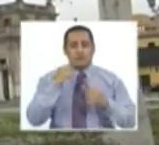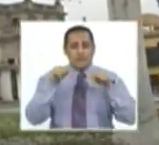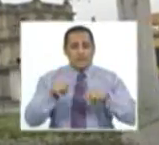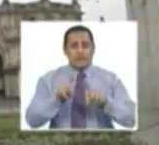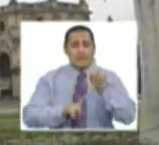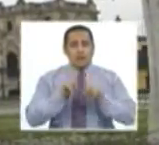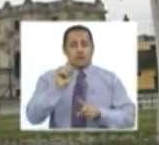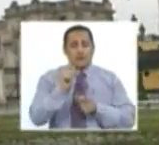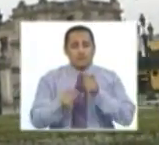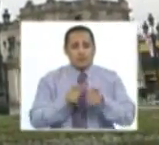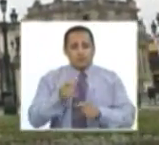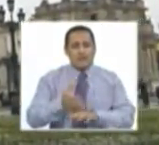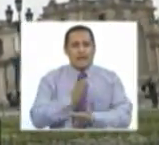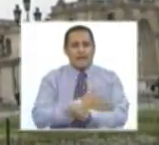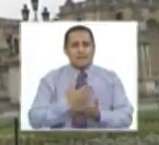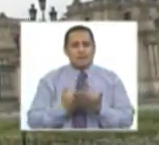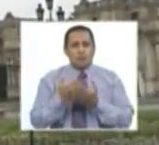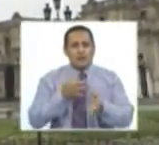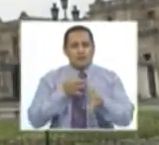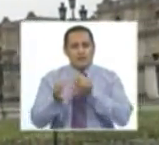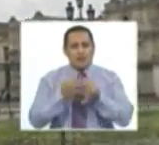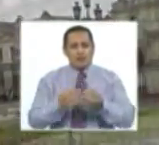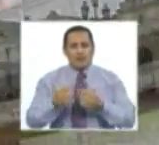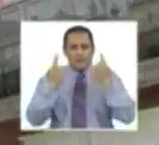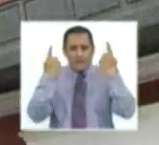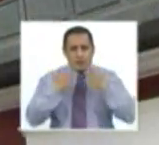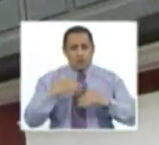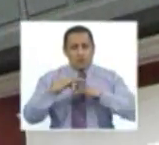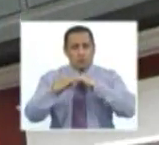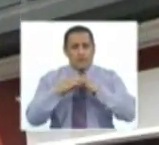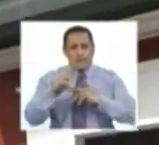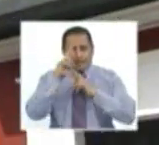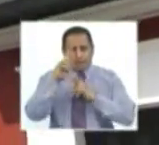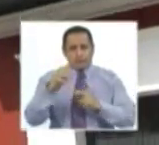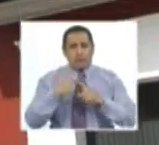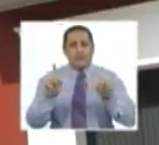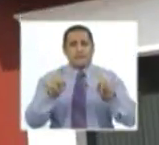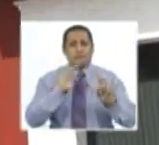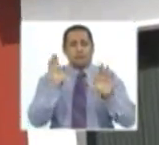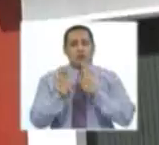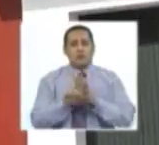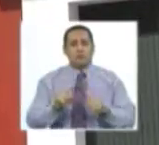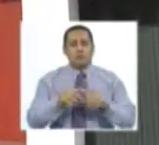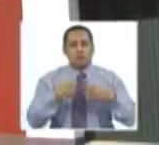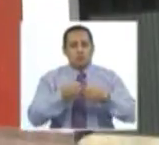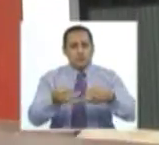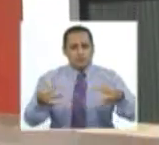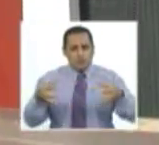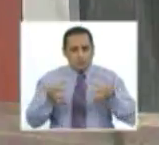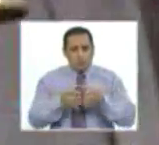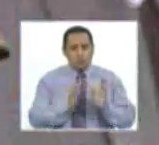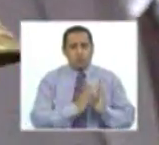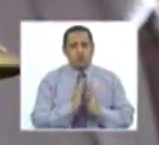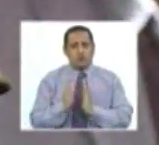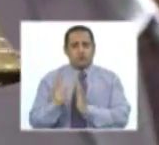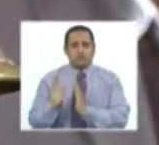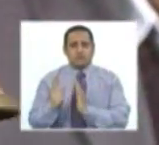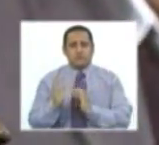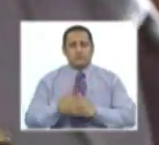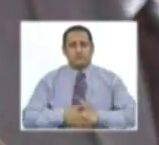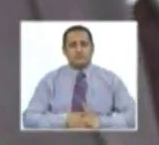algún autor haya anotado que el Estado democrático no es otra cosa que un conjunto de debidos